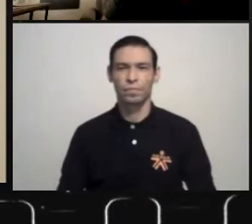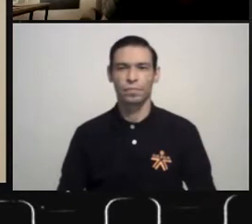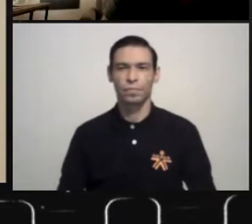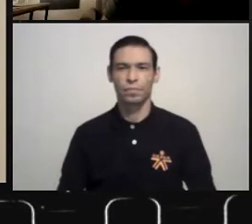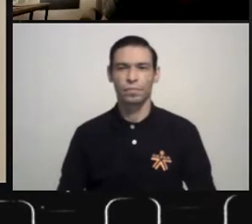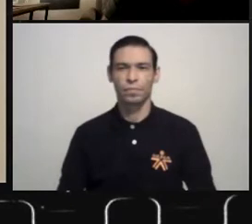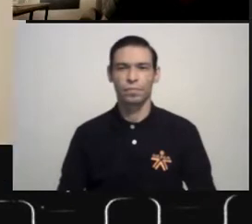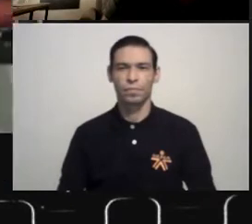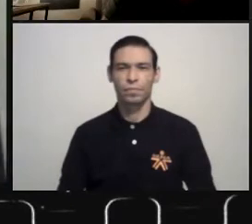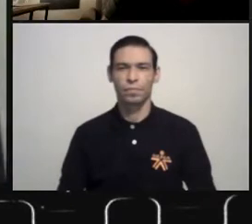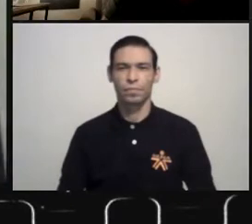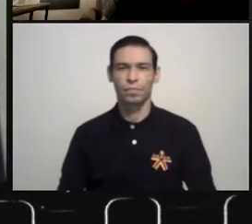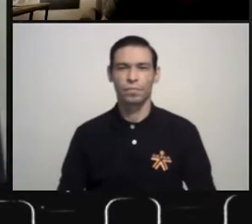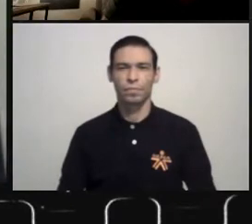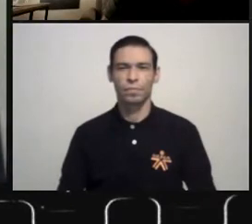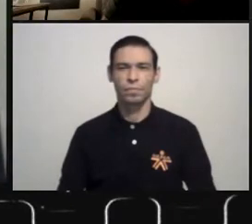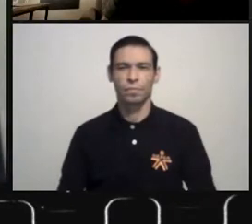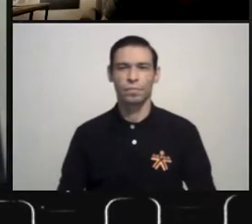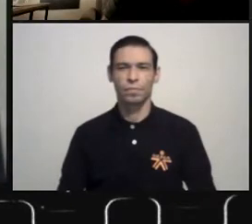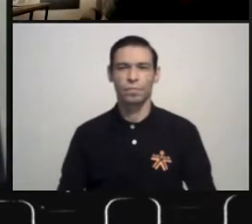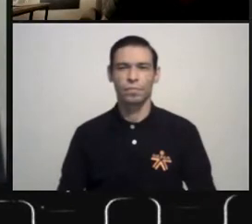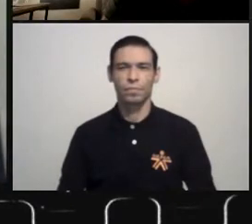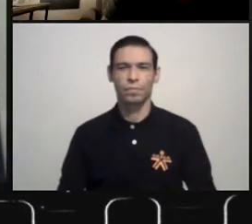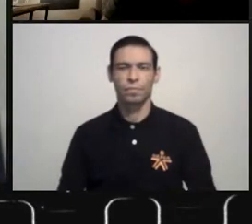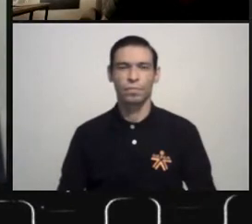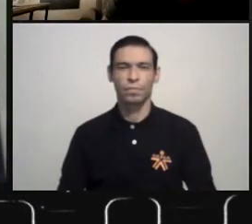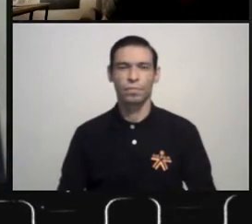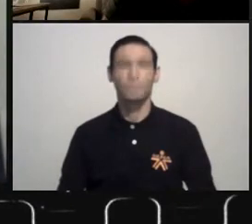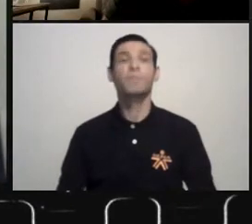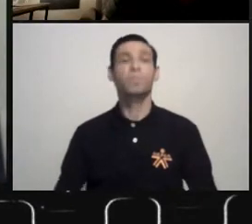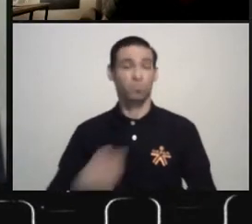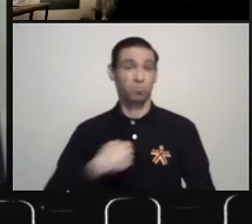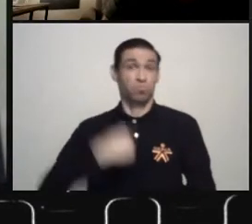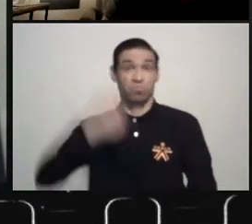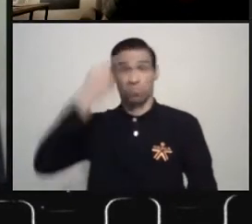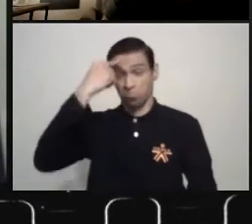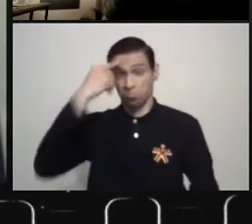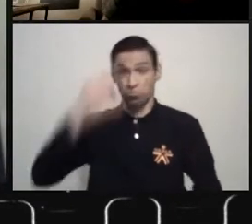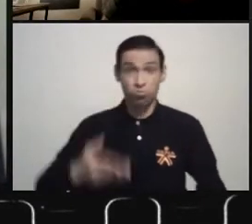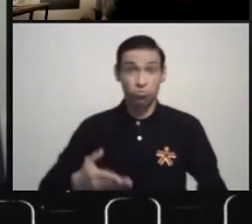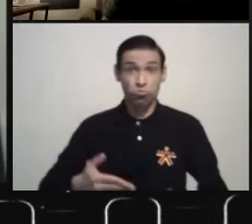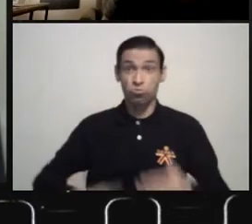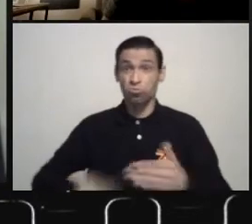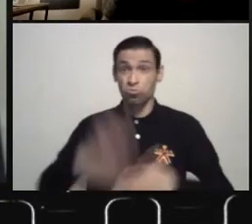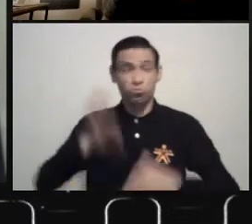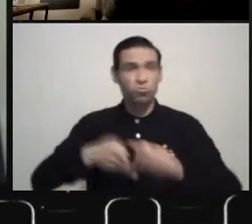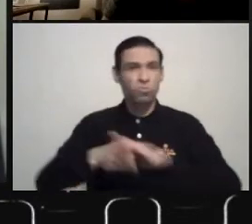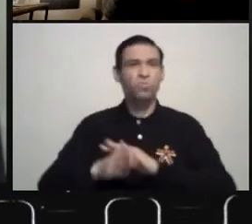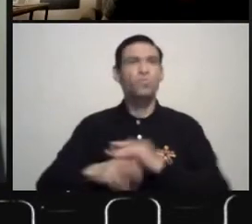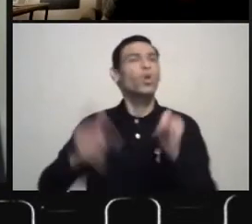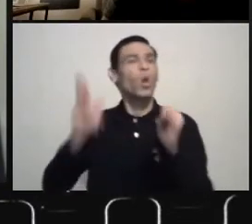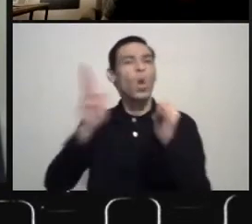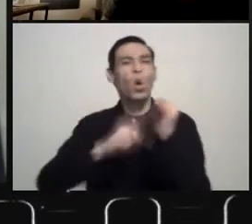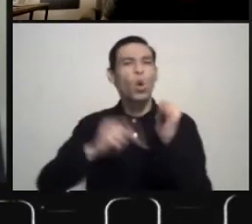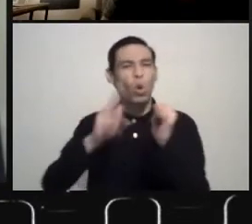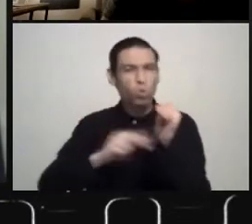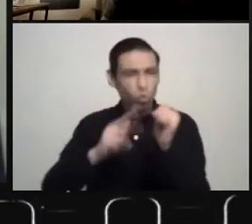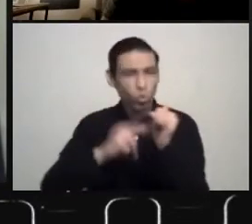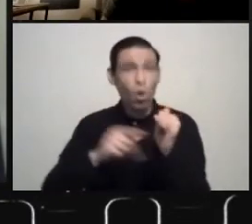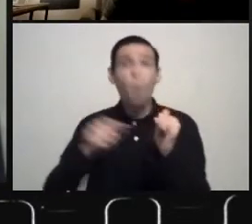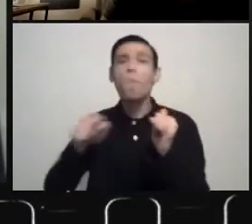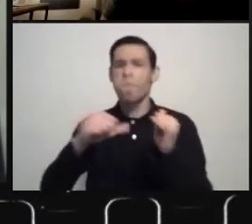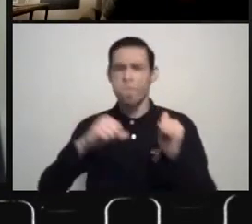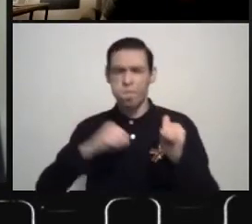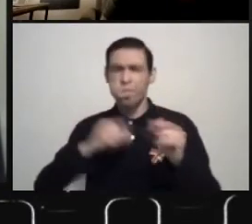Pues hay un montón de plataformas, bueno, empezando por YouTube, que es de acceso de todo el mundo. Hay muchas